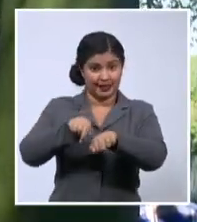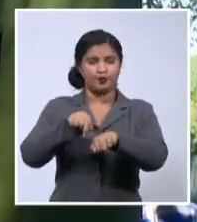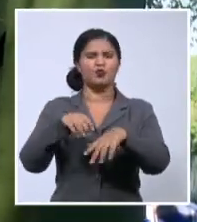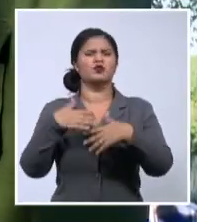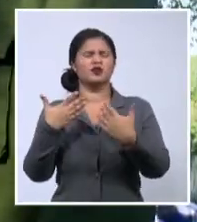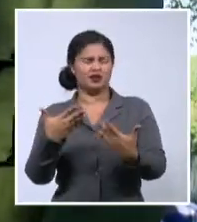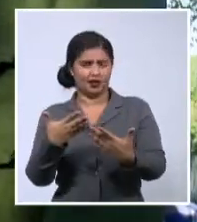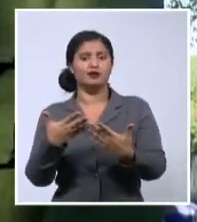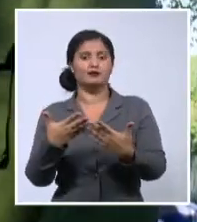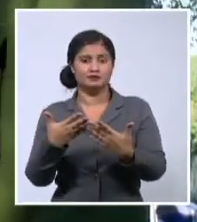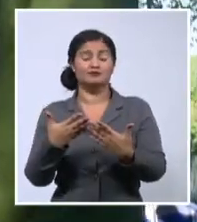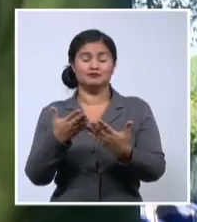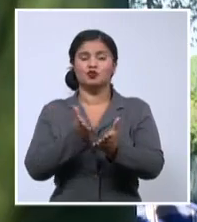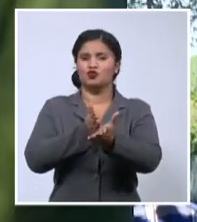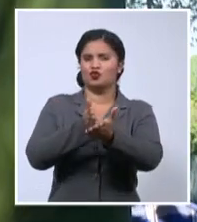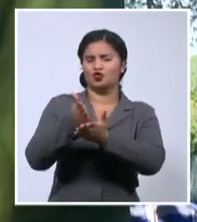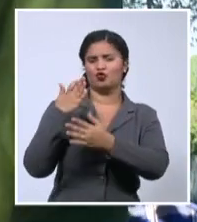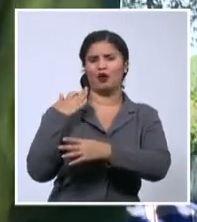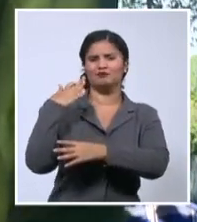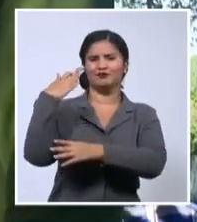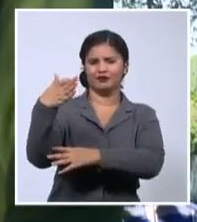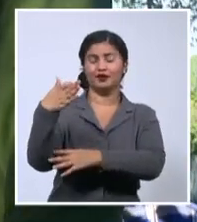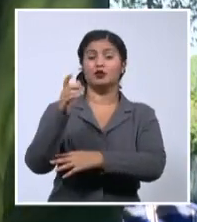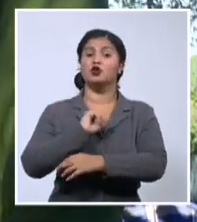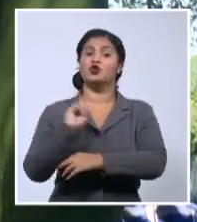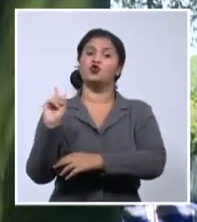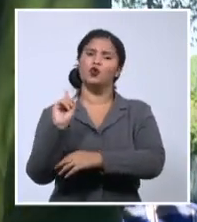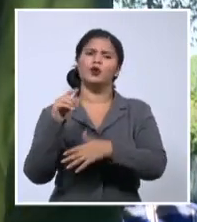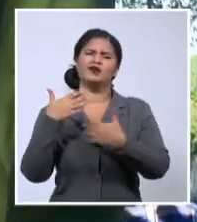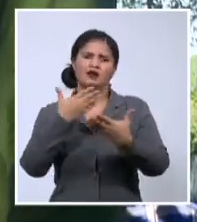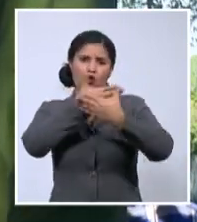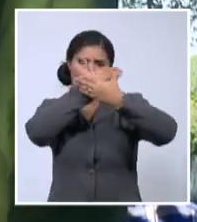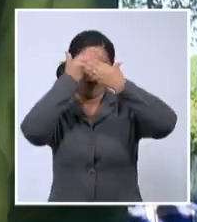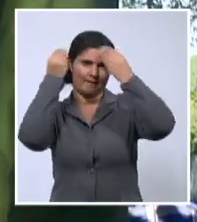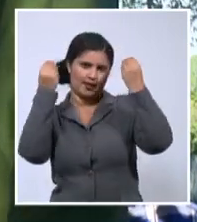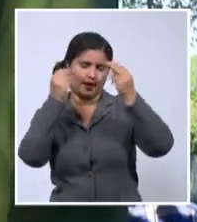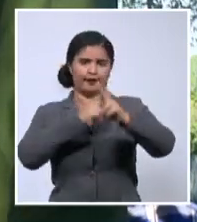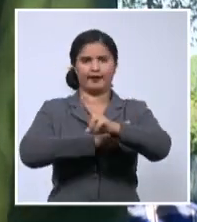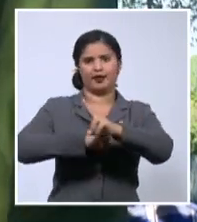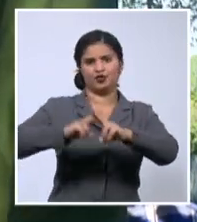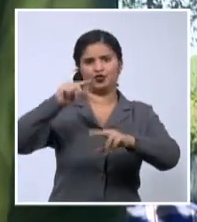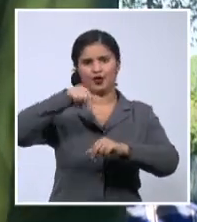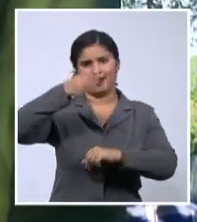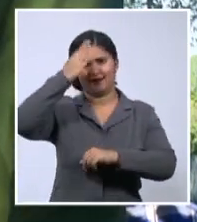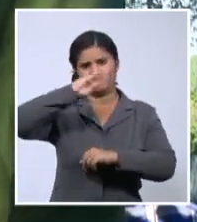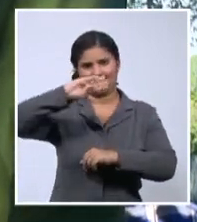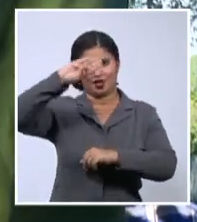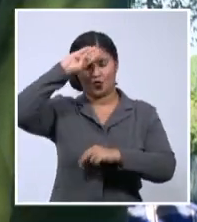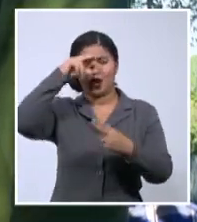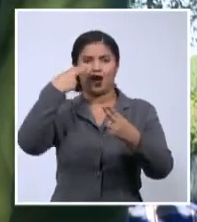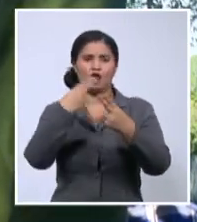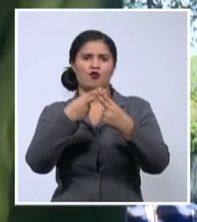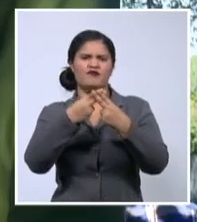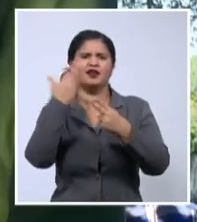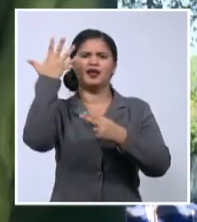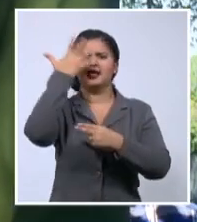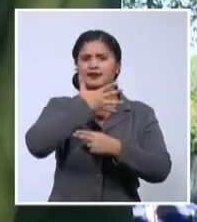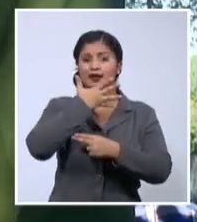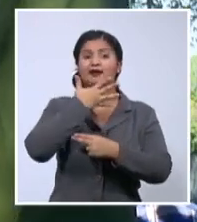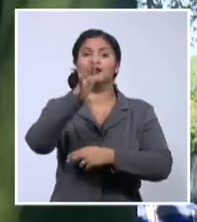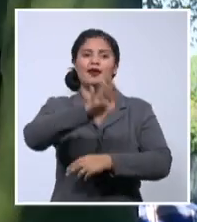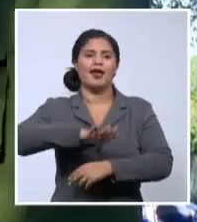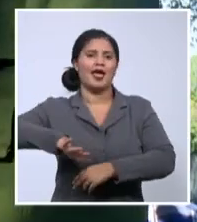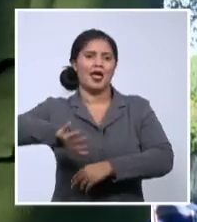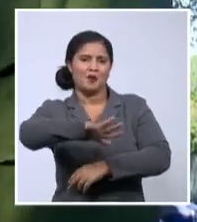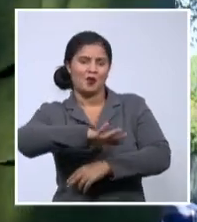al pasado no regresaremos jamás, manteniendo la confianza absoluta en el pueblo, haciendo valederas las palabras de